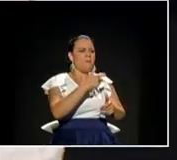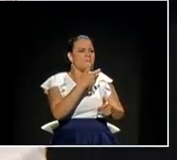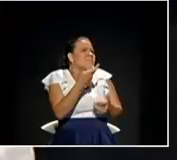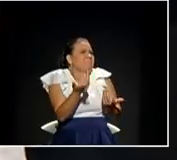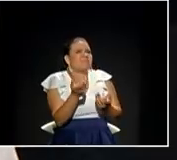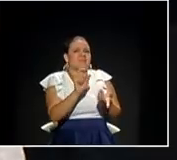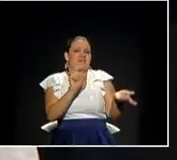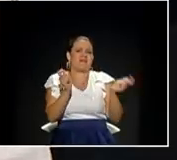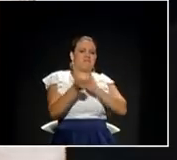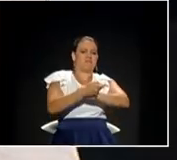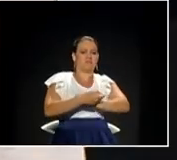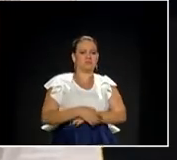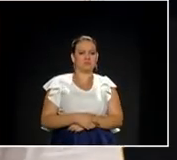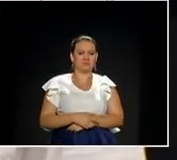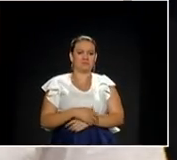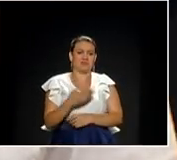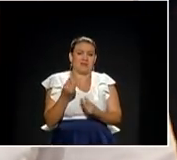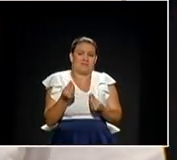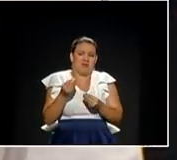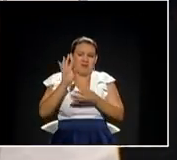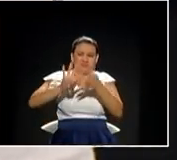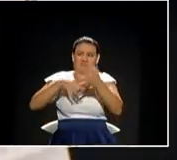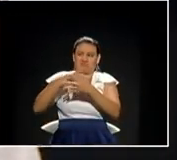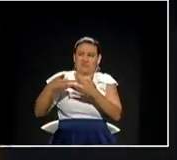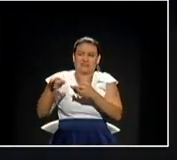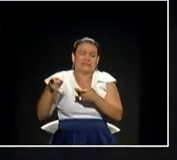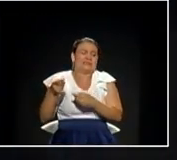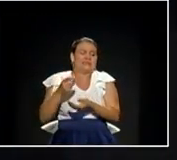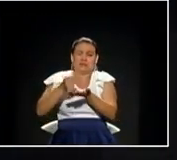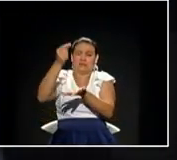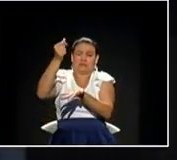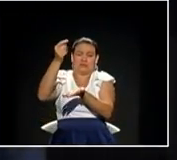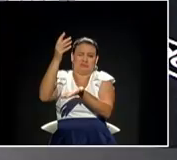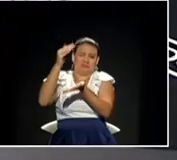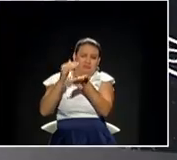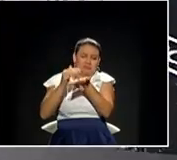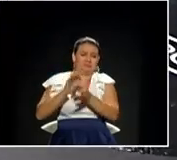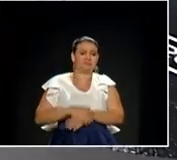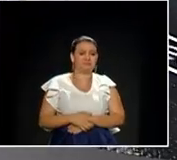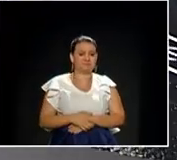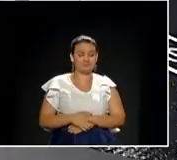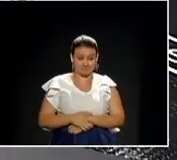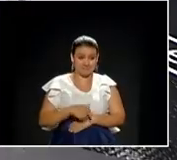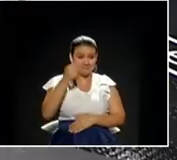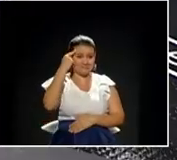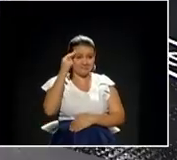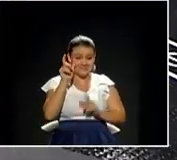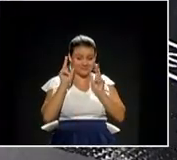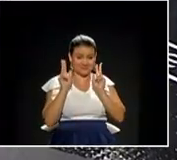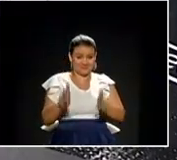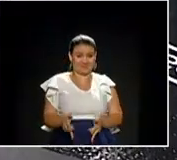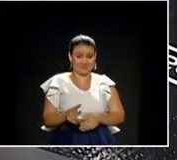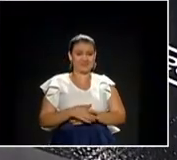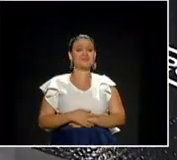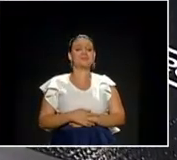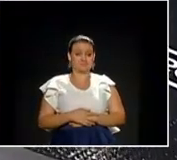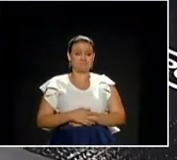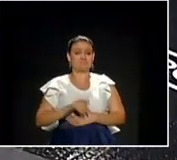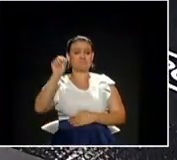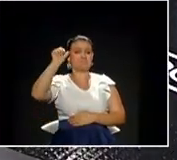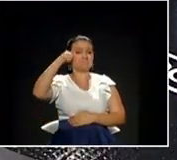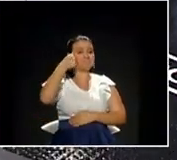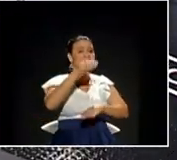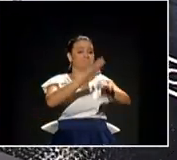restringiendo y están acabando con la economía de una ciudad muy bien pausa me parece vamos a una pausa les recordamos en este momento